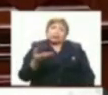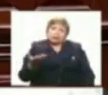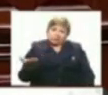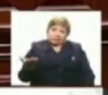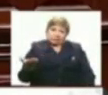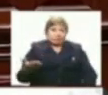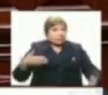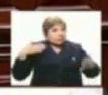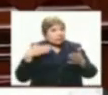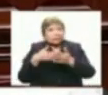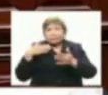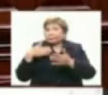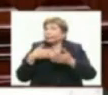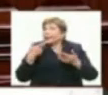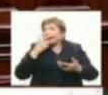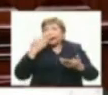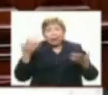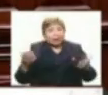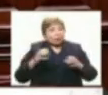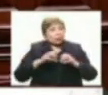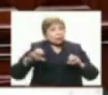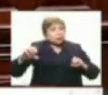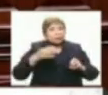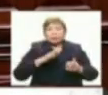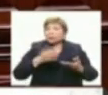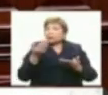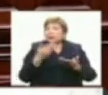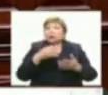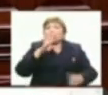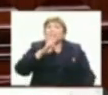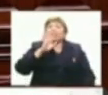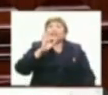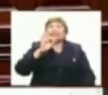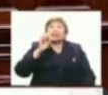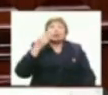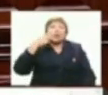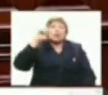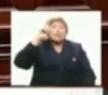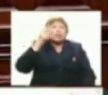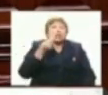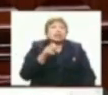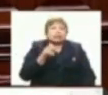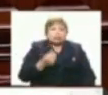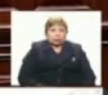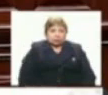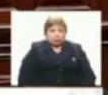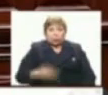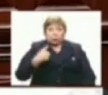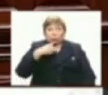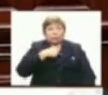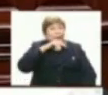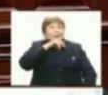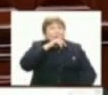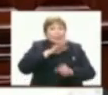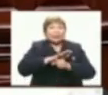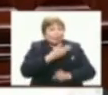La brecha de infraestructura de agua y saneamiento es de 49 mil millones de soles. Nuestro compromiso